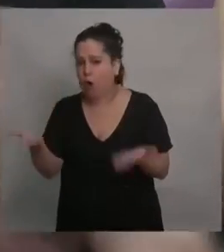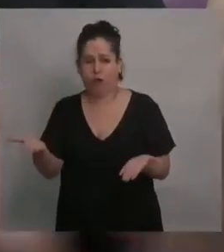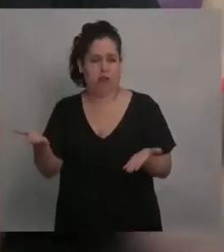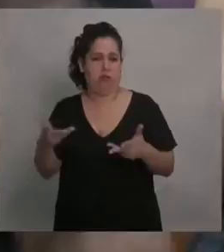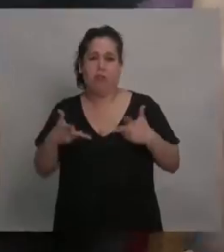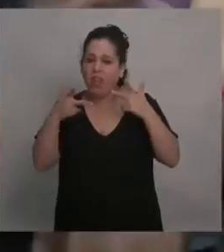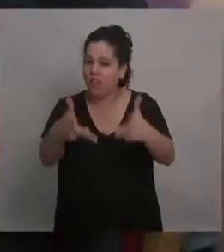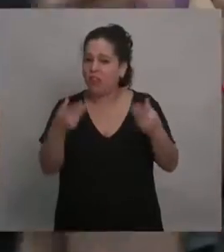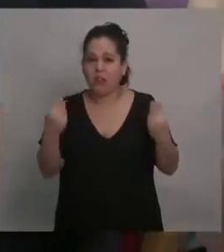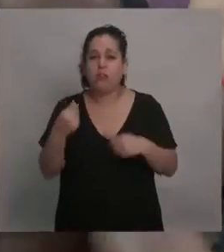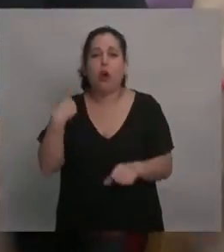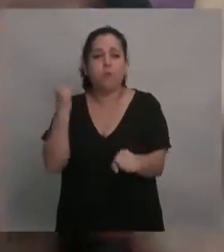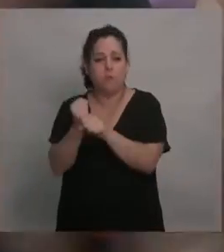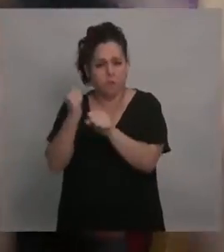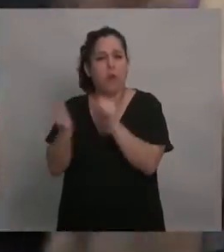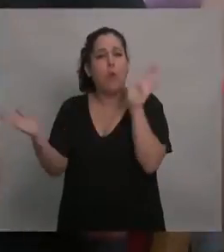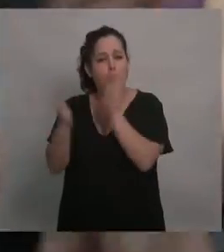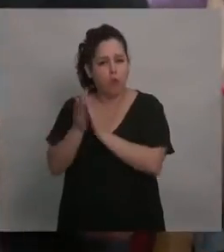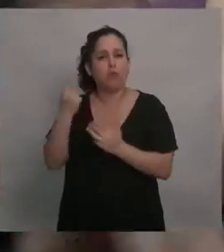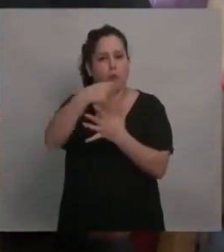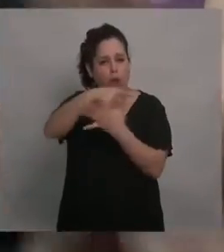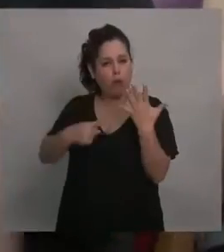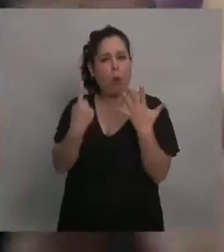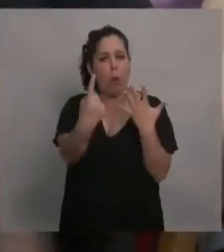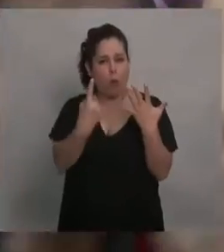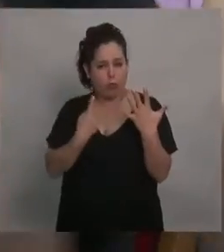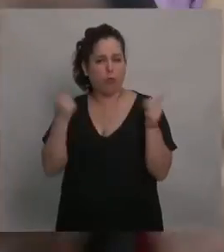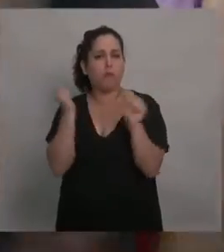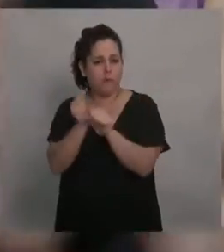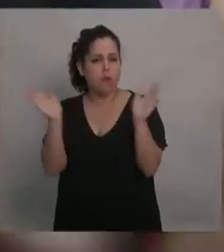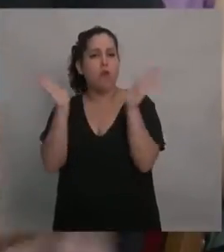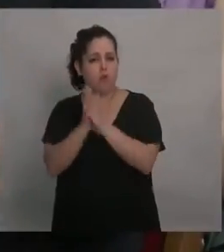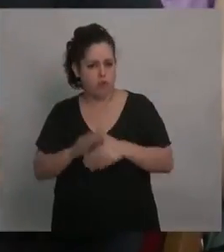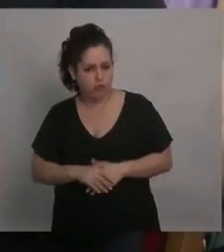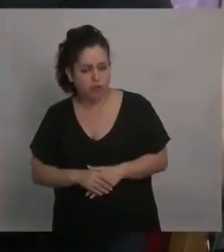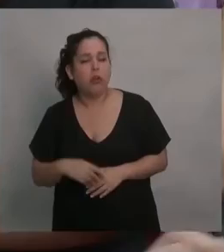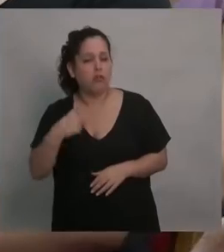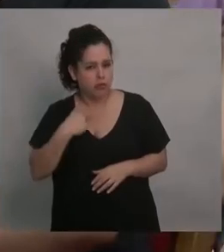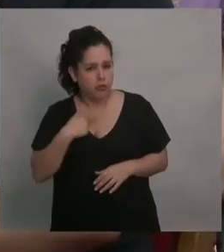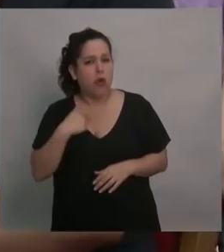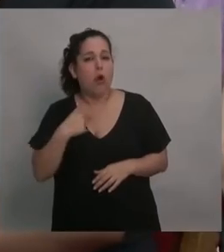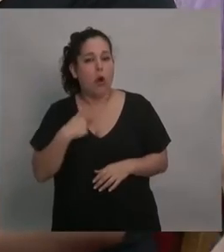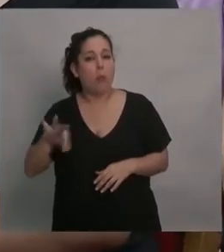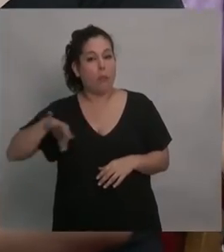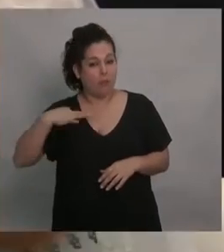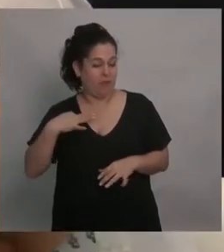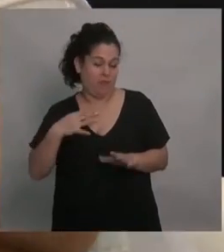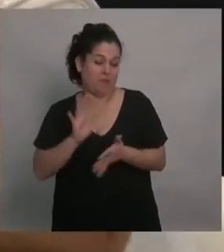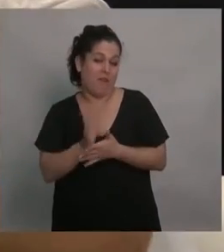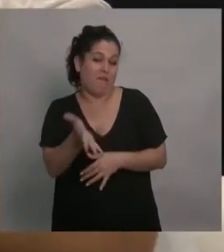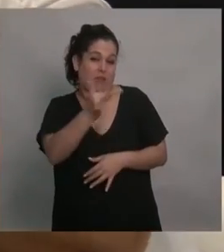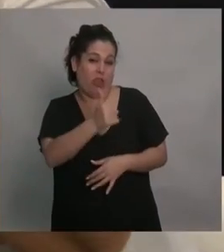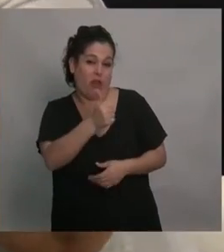de trabajar con uno de ellos. Tengo el inmenso honor de compartir los días, mis días laborales, con